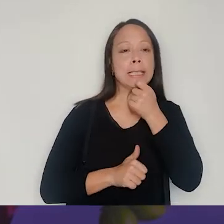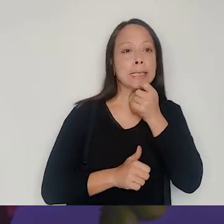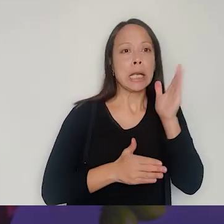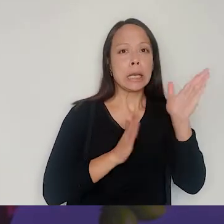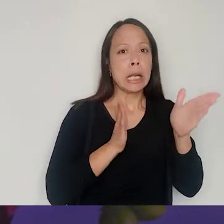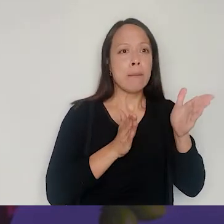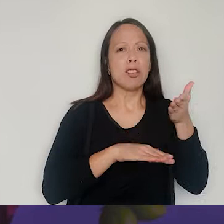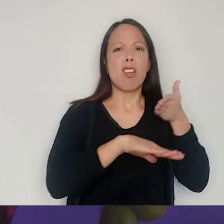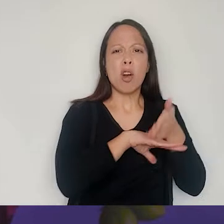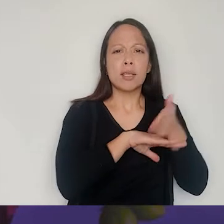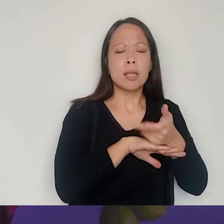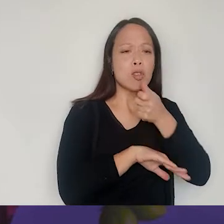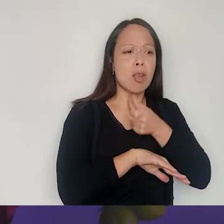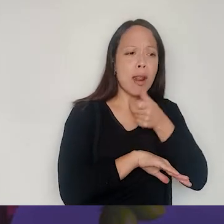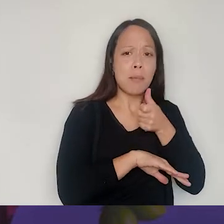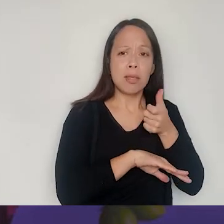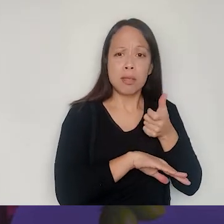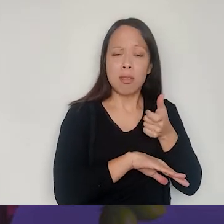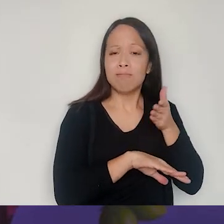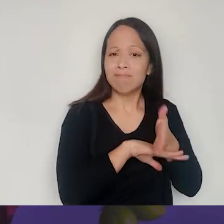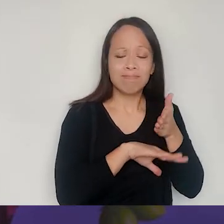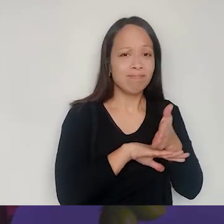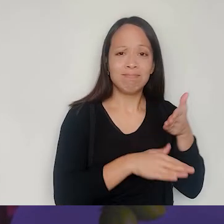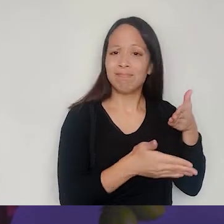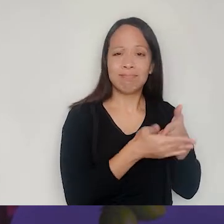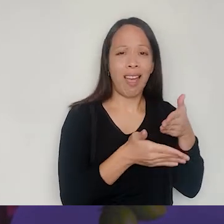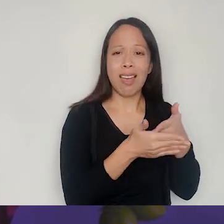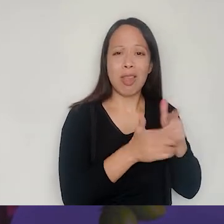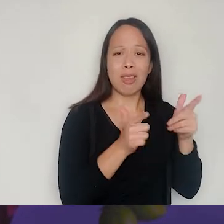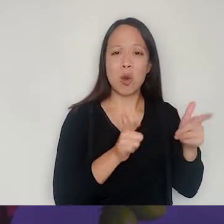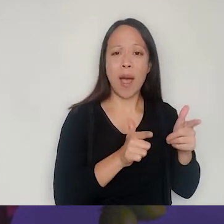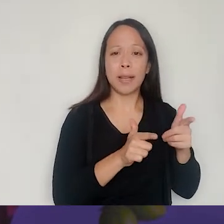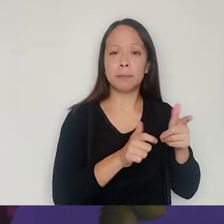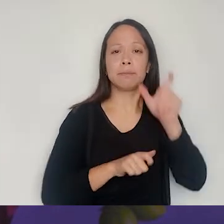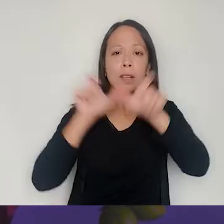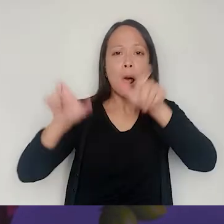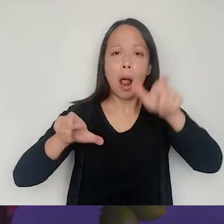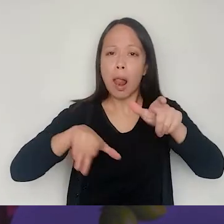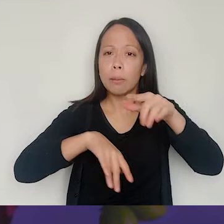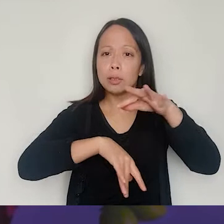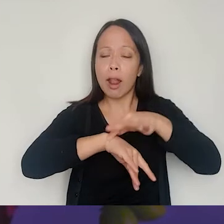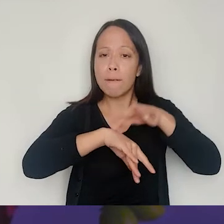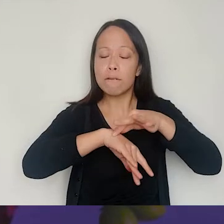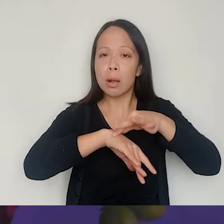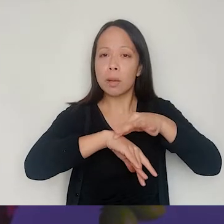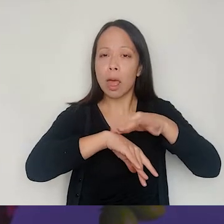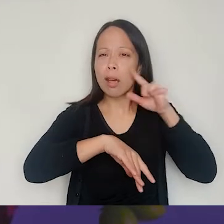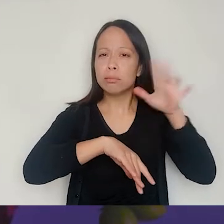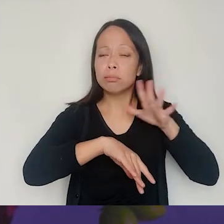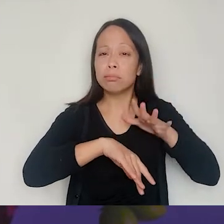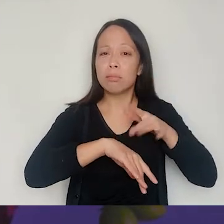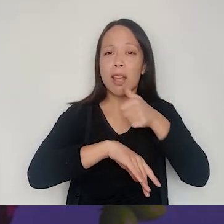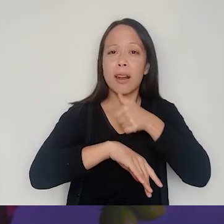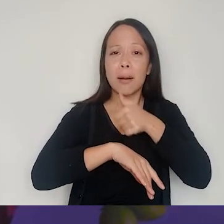hay dificultades, ¿no?, en obtener los medicamentos, porque un 39% tiene dificultades en acceder a